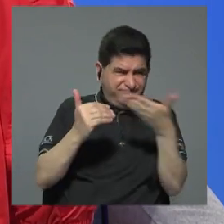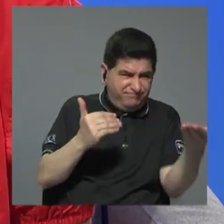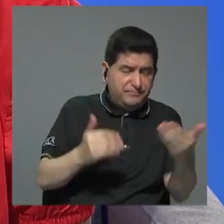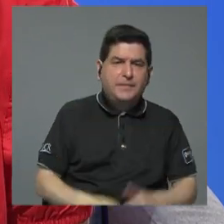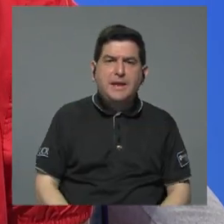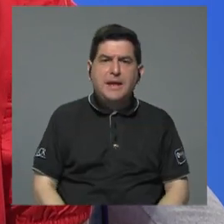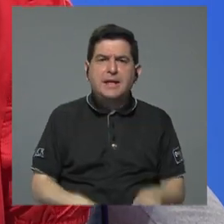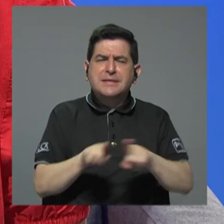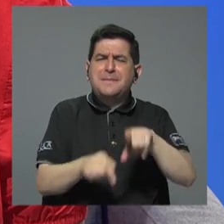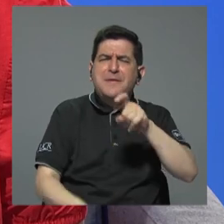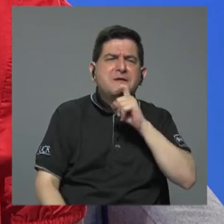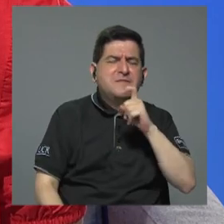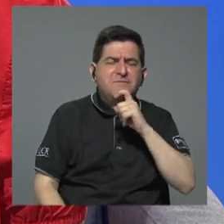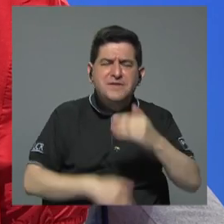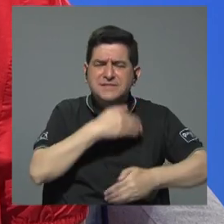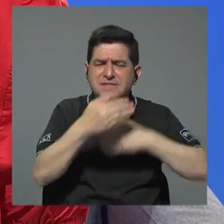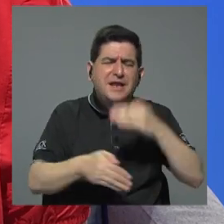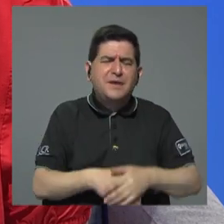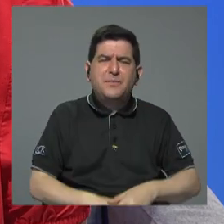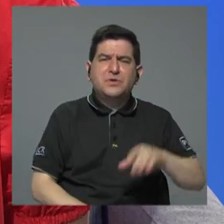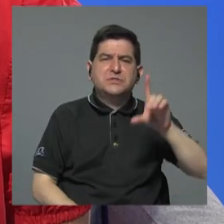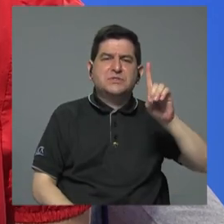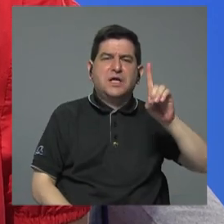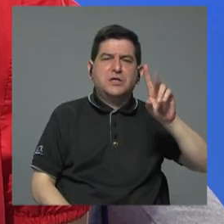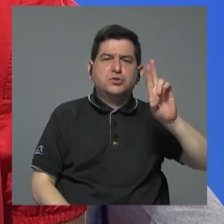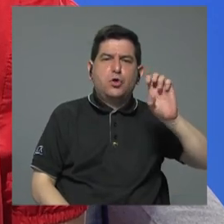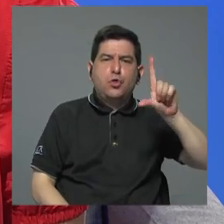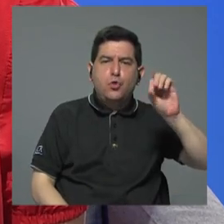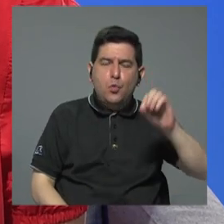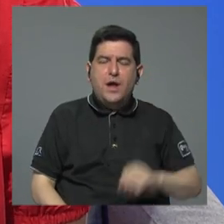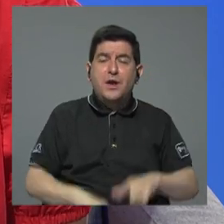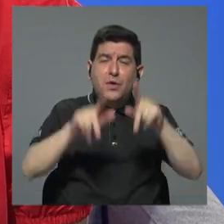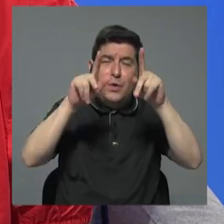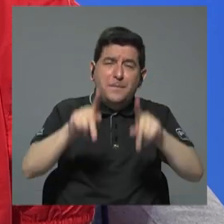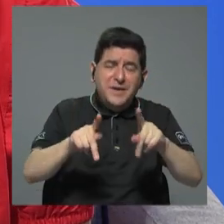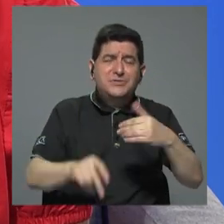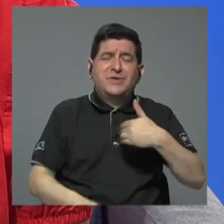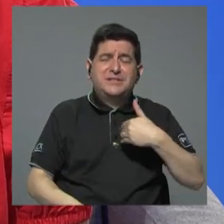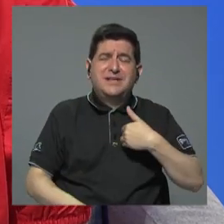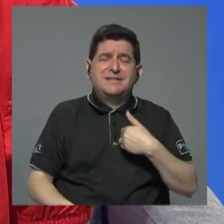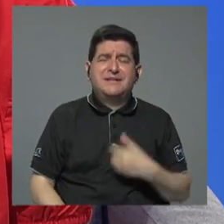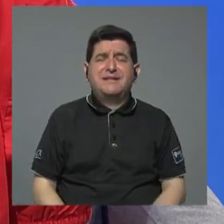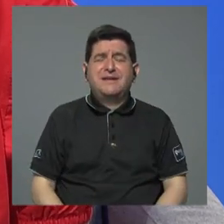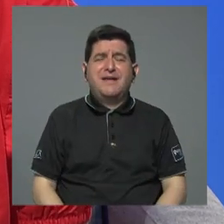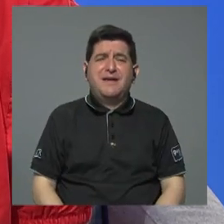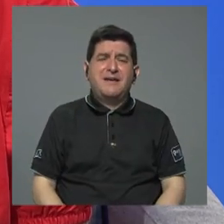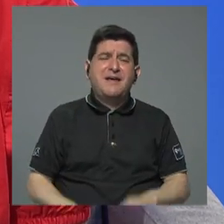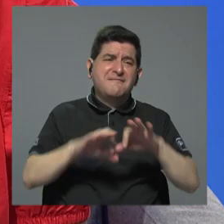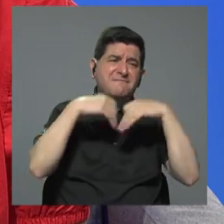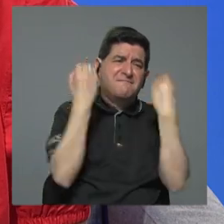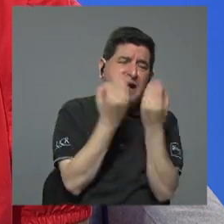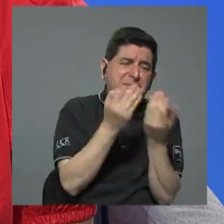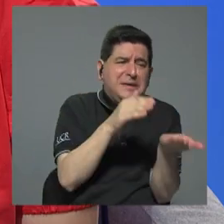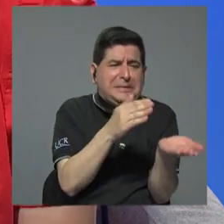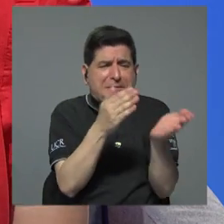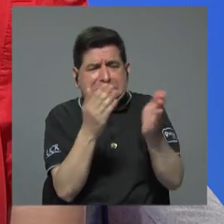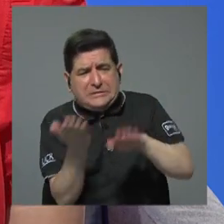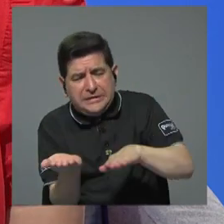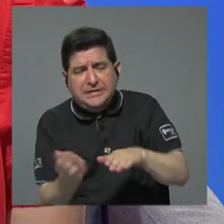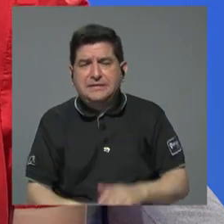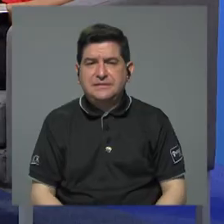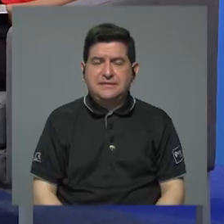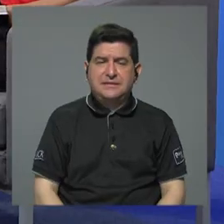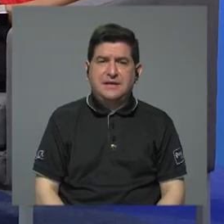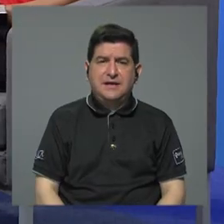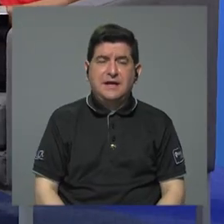dificultad, ULDA, de hacer el duelo. Qué difícil hacer el duelo para las personas que han tenido pérdidas de familiares. Así unido que,